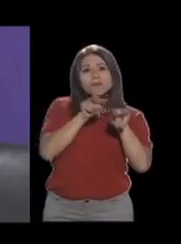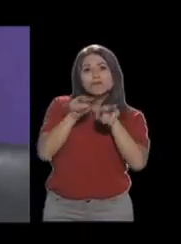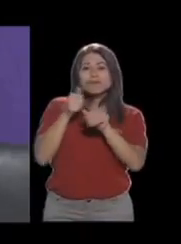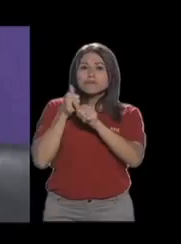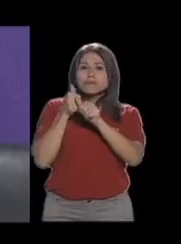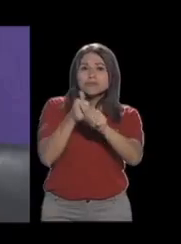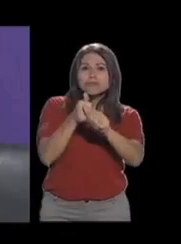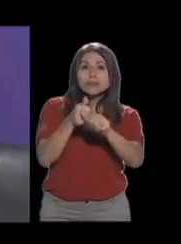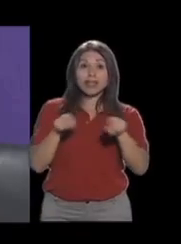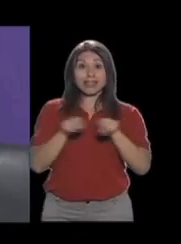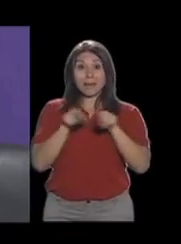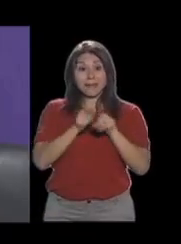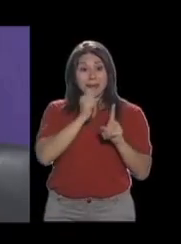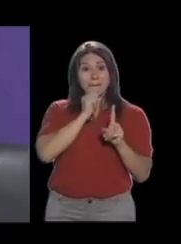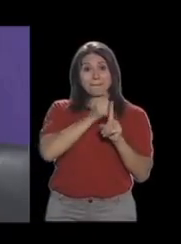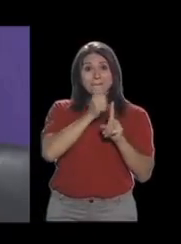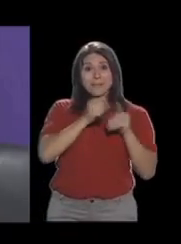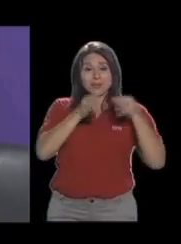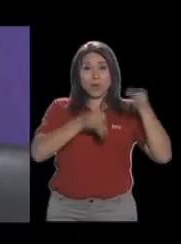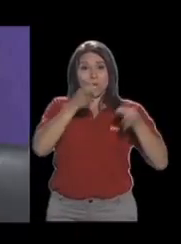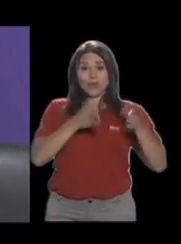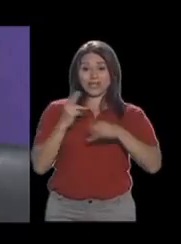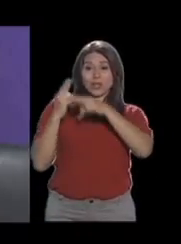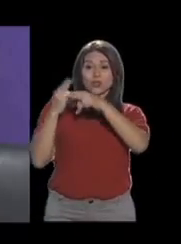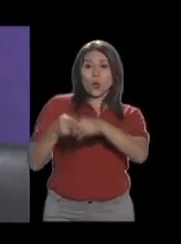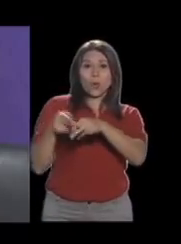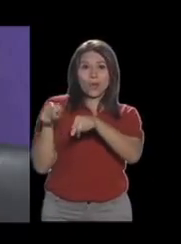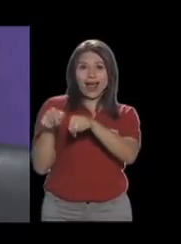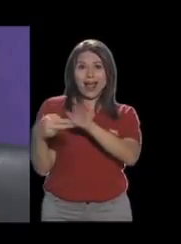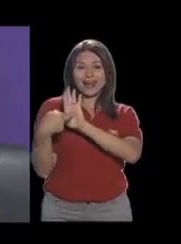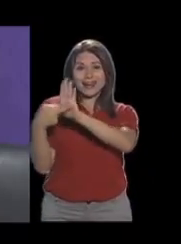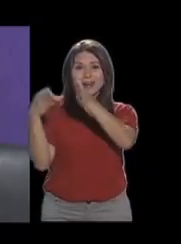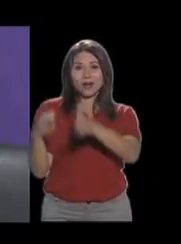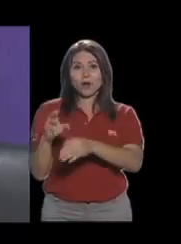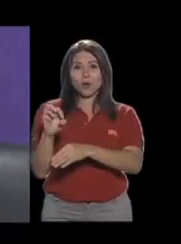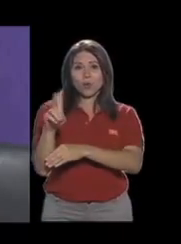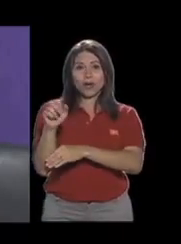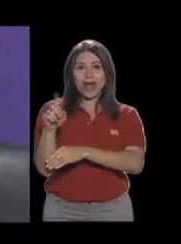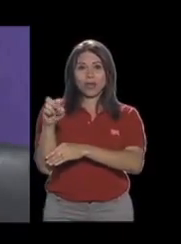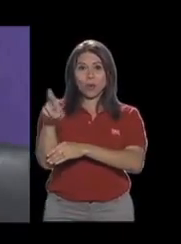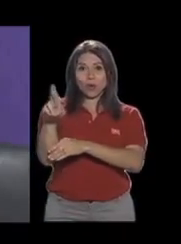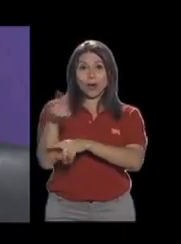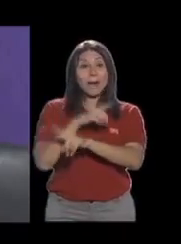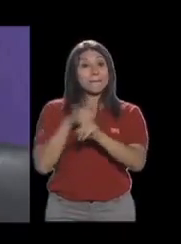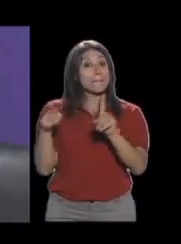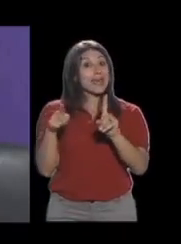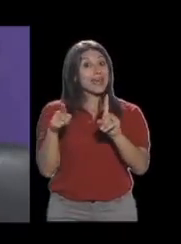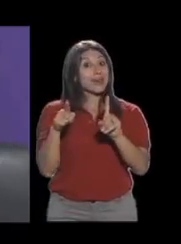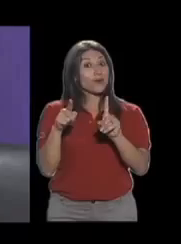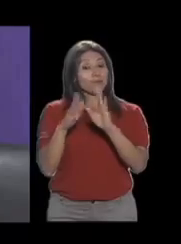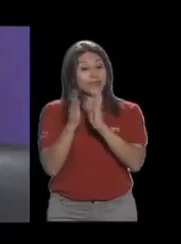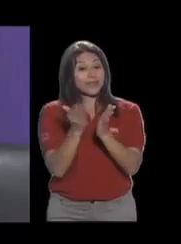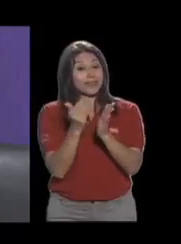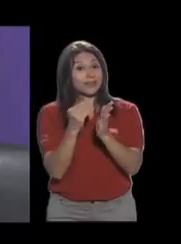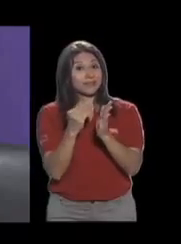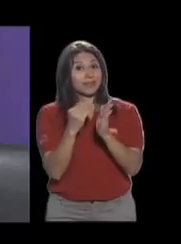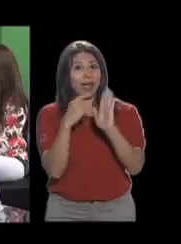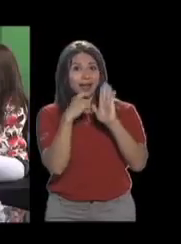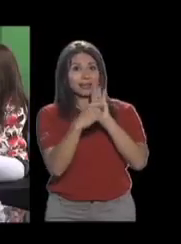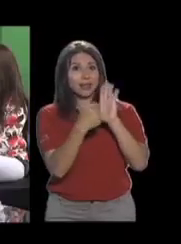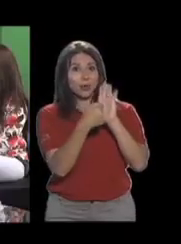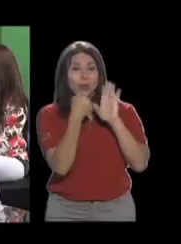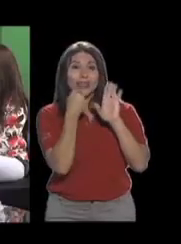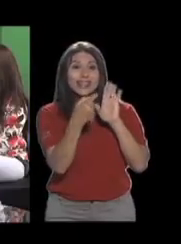nombra al curador, pero el artículo del código que autoriza dice que el juez podrá hacerle